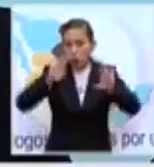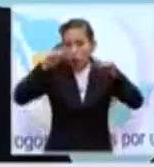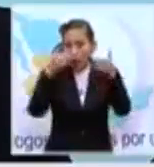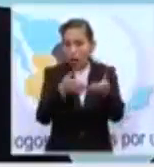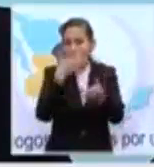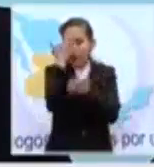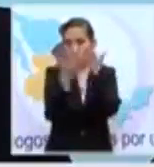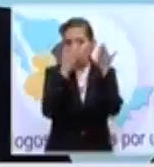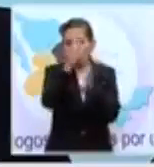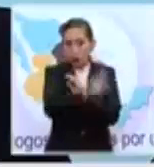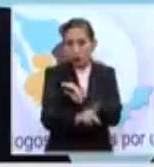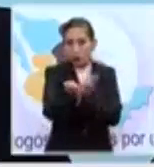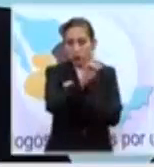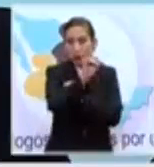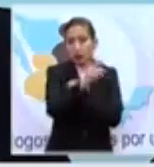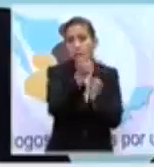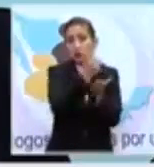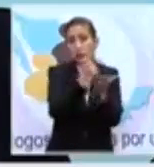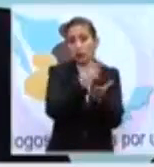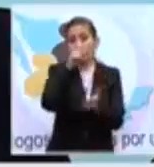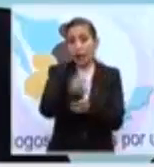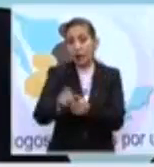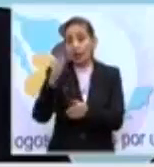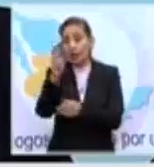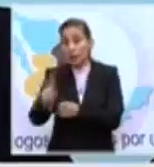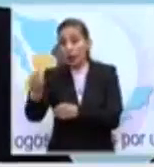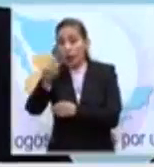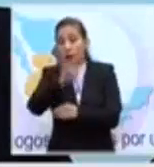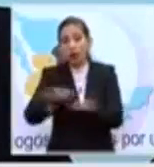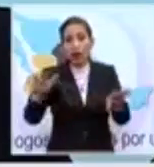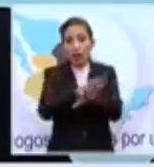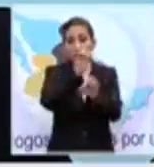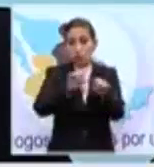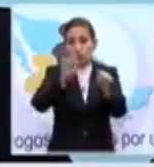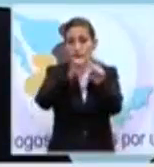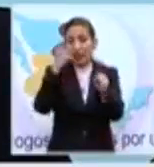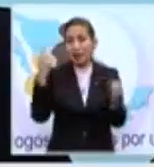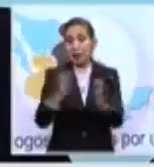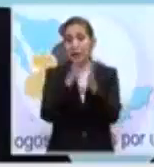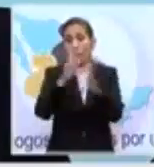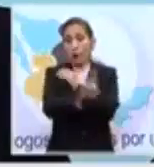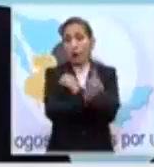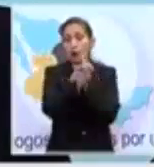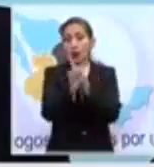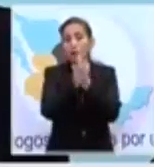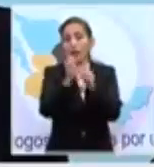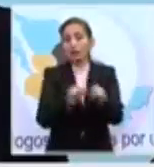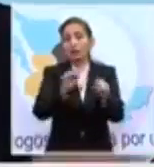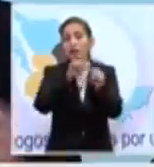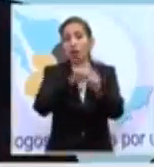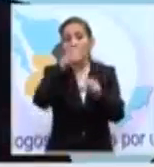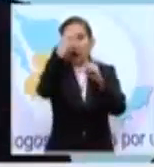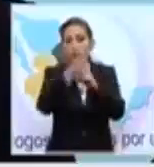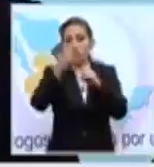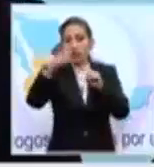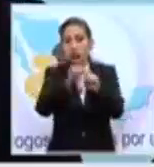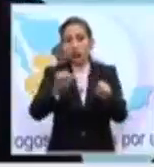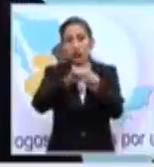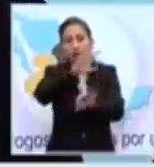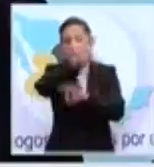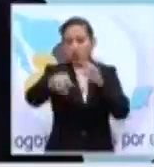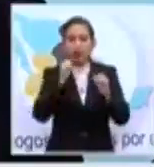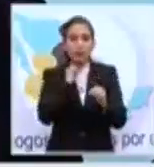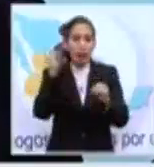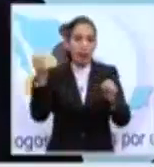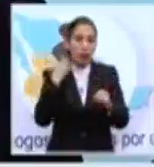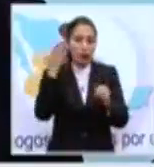enfocadas a estudios urbanos y regionales, sus temas cambio social y participación, problemas sociales y desorganización social. A todos, senadores y